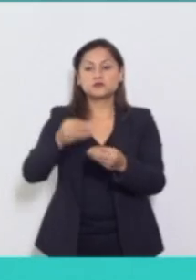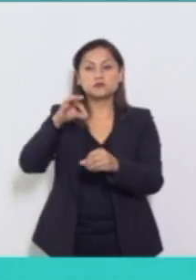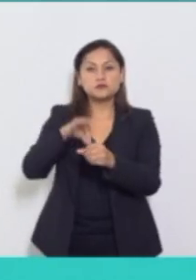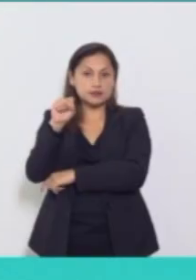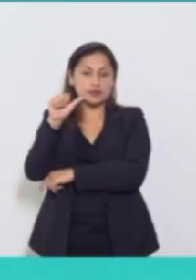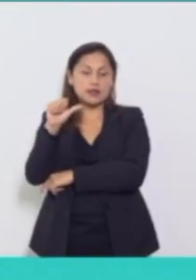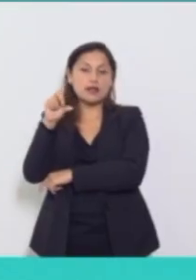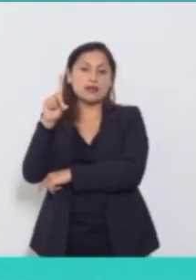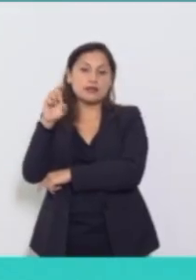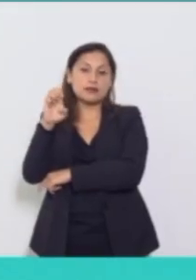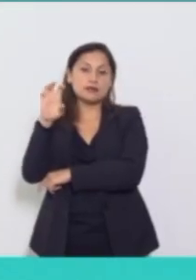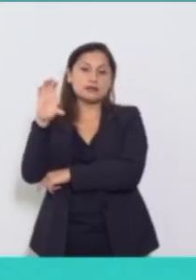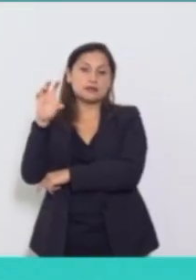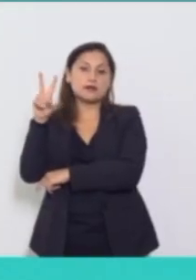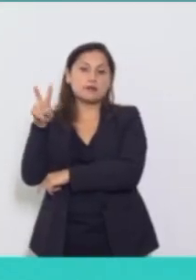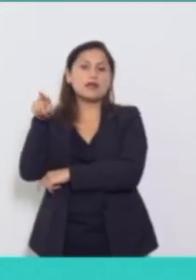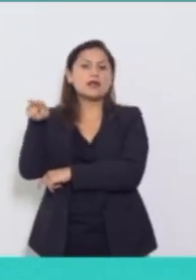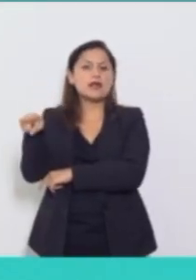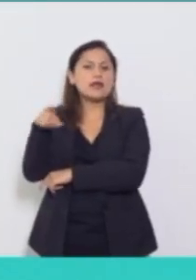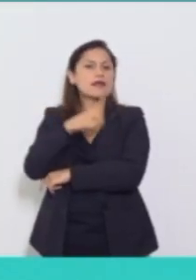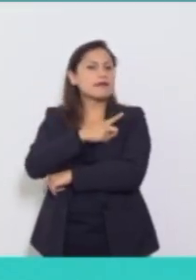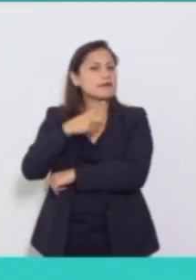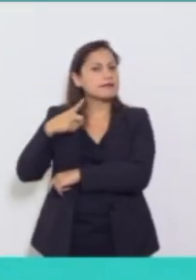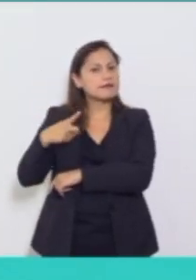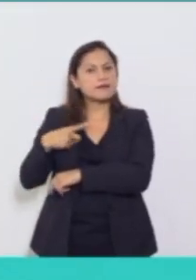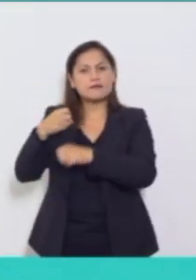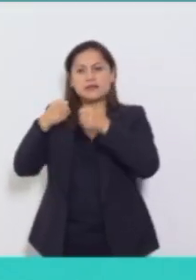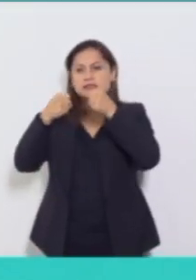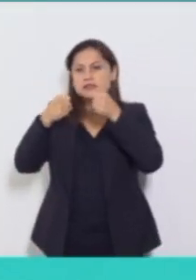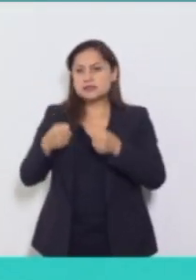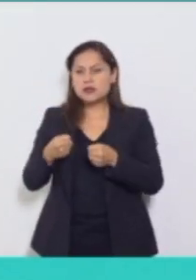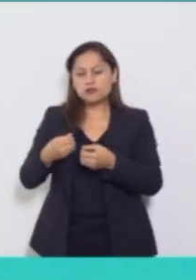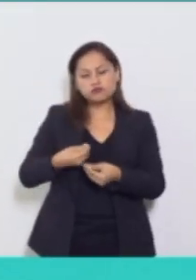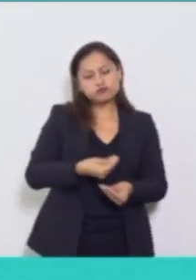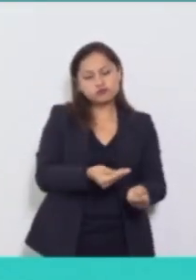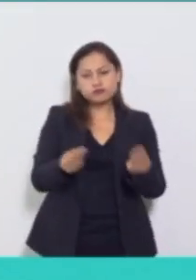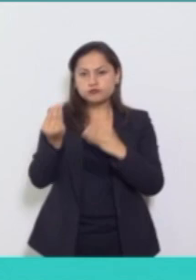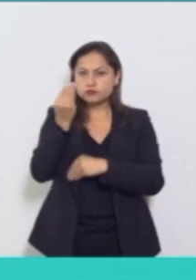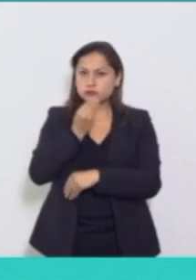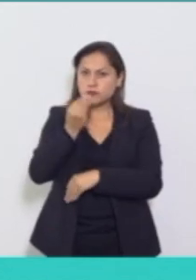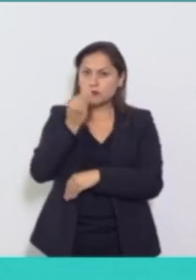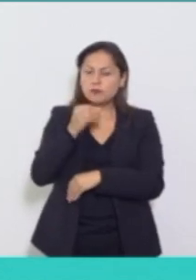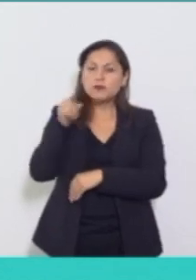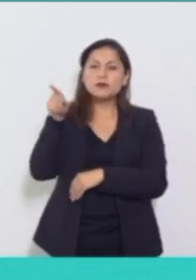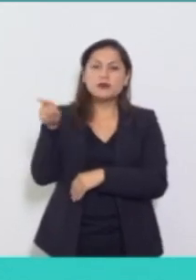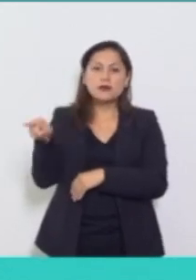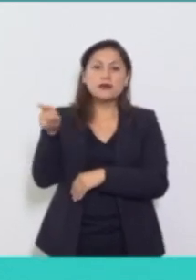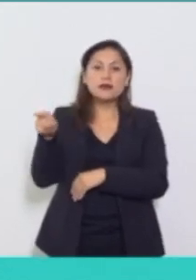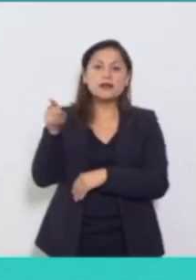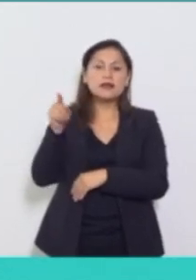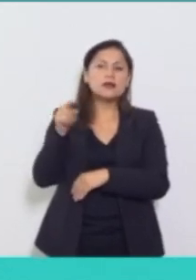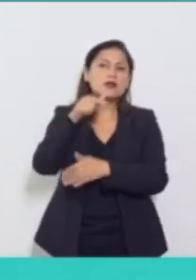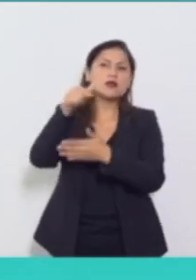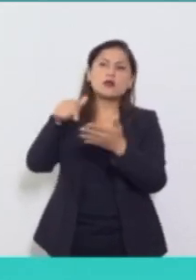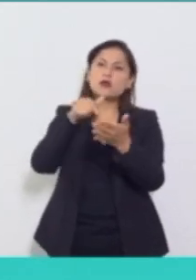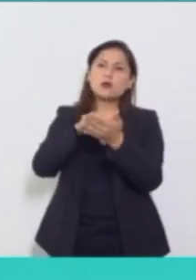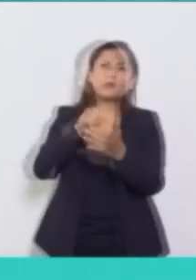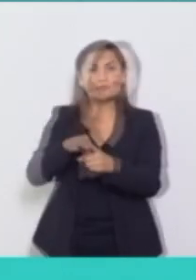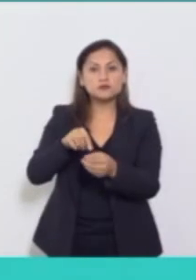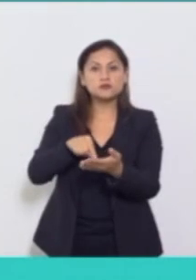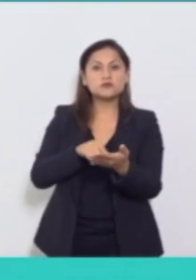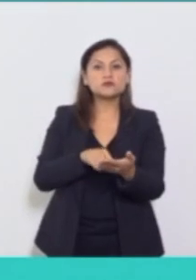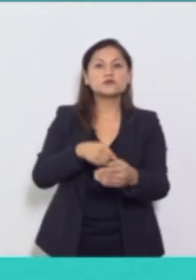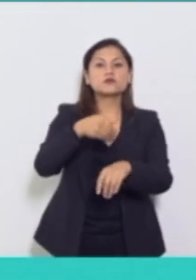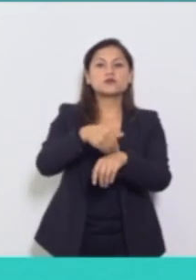está relacionada con artículos, sino con productos, tal y como fue requerido por el solicitante, y que, al referirse a productos, es imposible determinar si